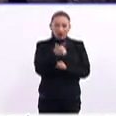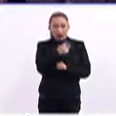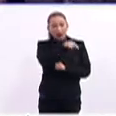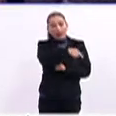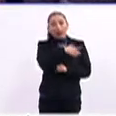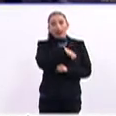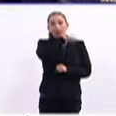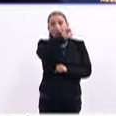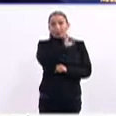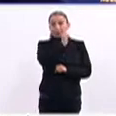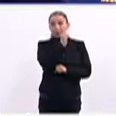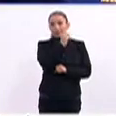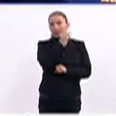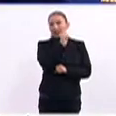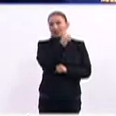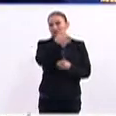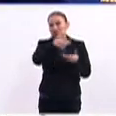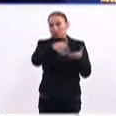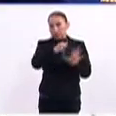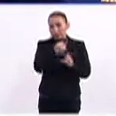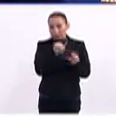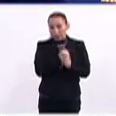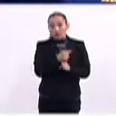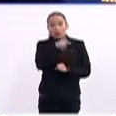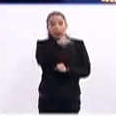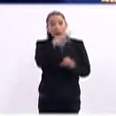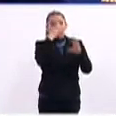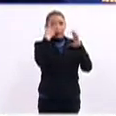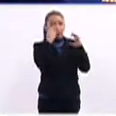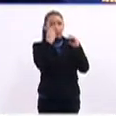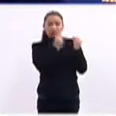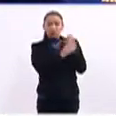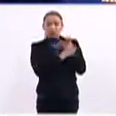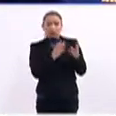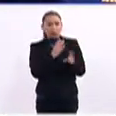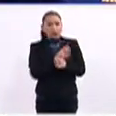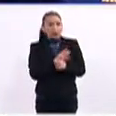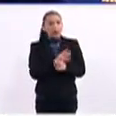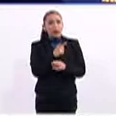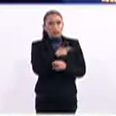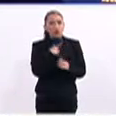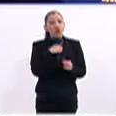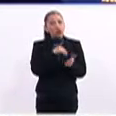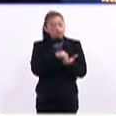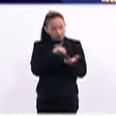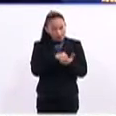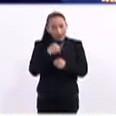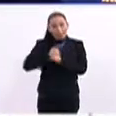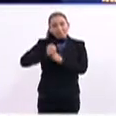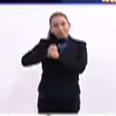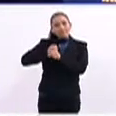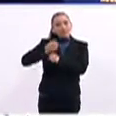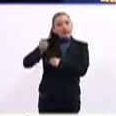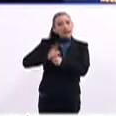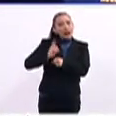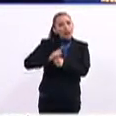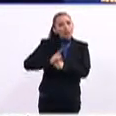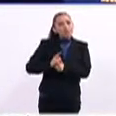y él tenía 60 y tantos. Y me enseñó muchas cosas que sigo practicando todos los